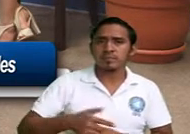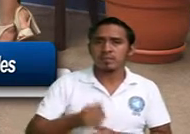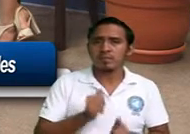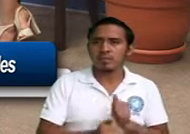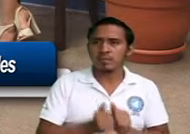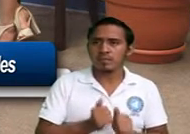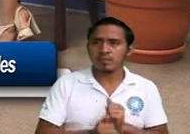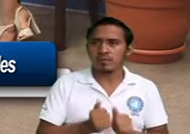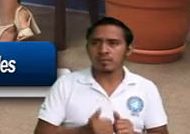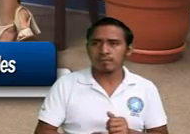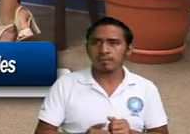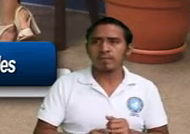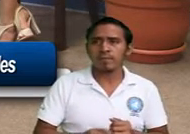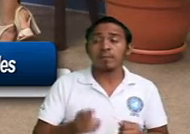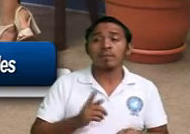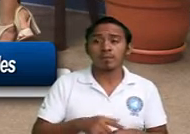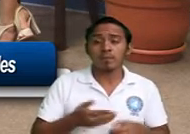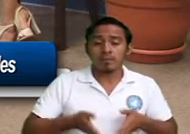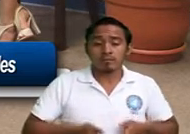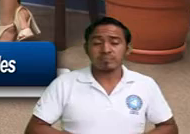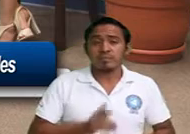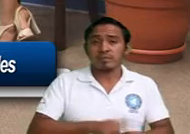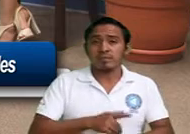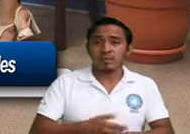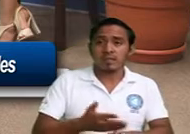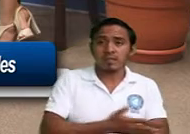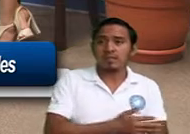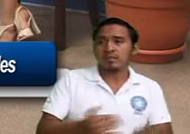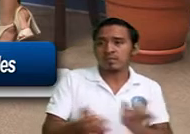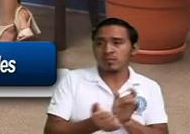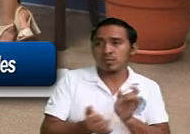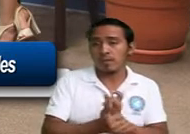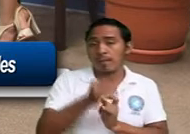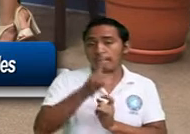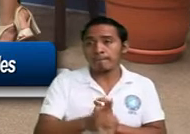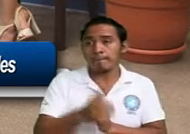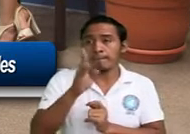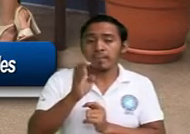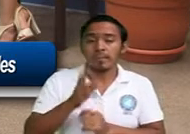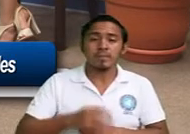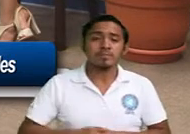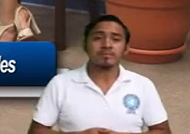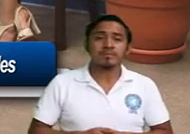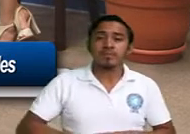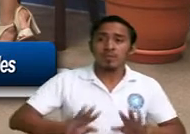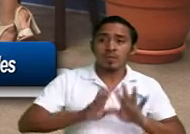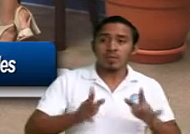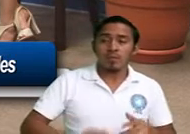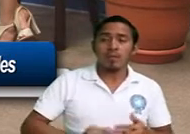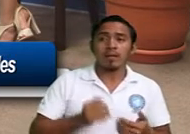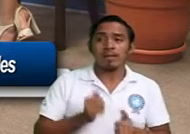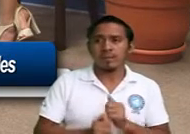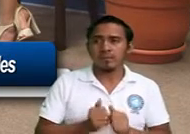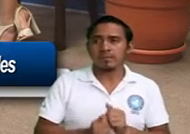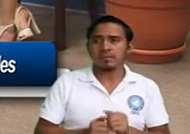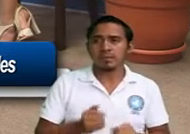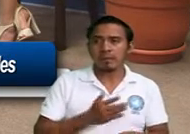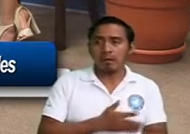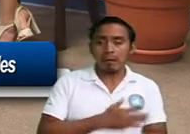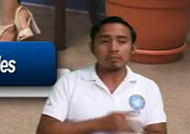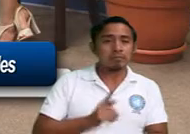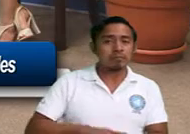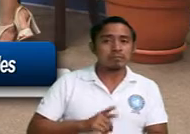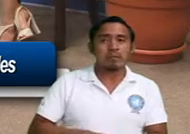riesgo de parto prematuro. Cuando es solo un bebé también. Sí, cuando tenemos solo un bebé y la paciente desencadena contracciones antes de